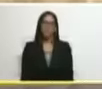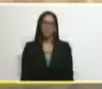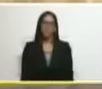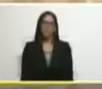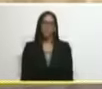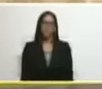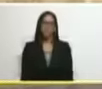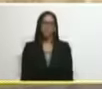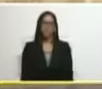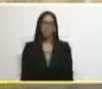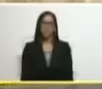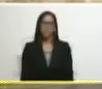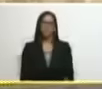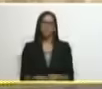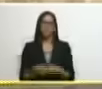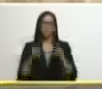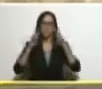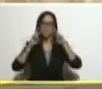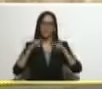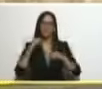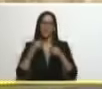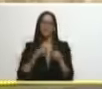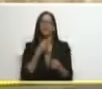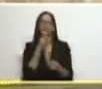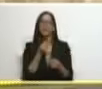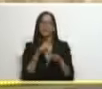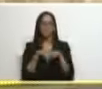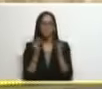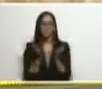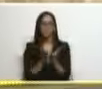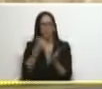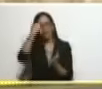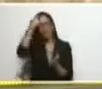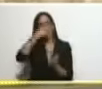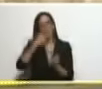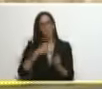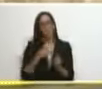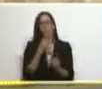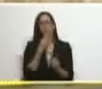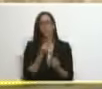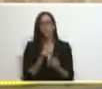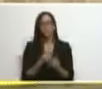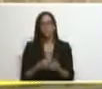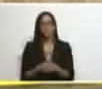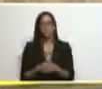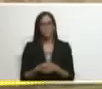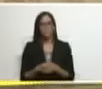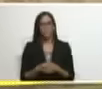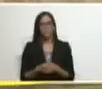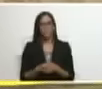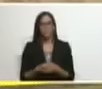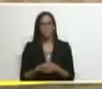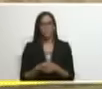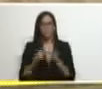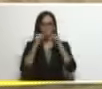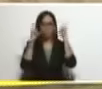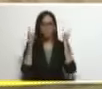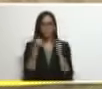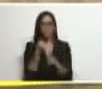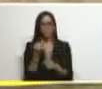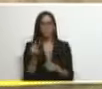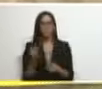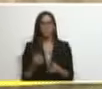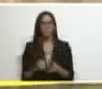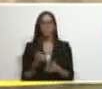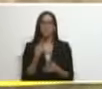Encuesta hecha en Israel y en el mundo, al pueblo judío. y me sorprendió el número.